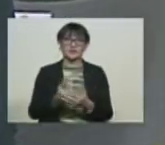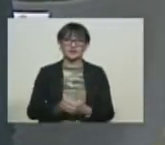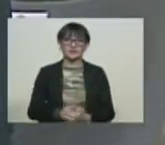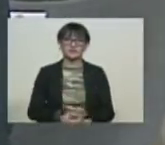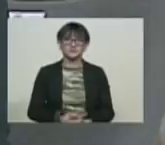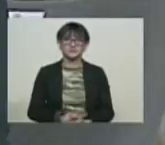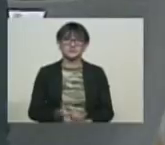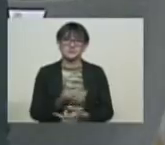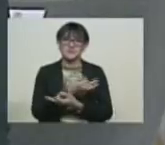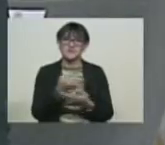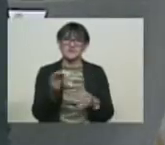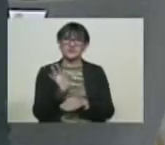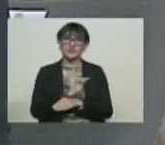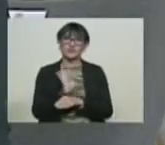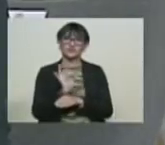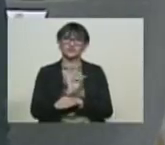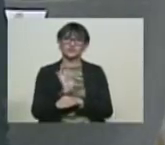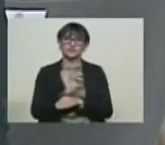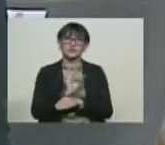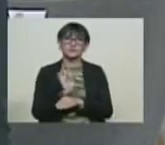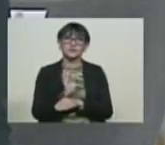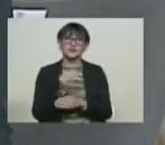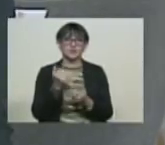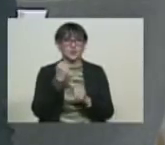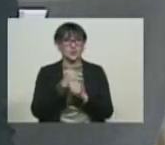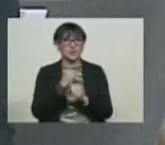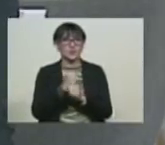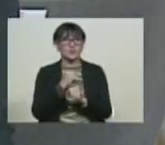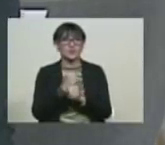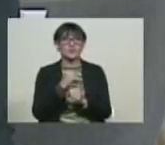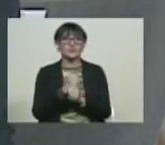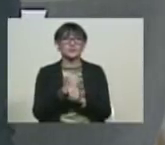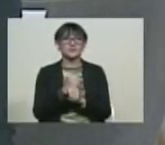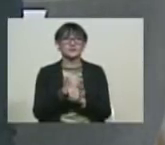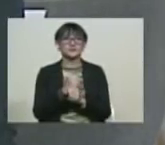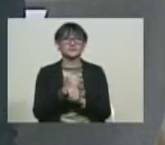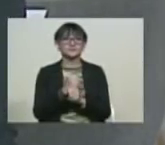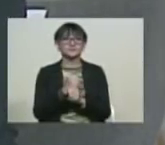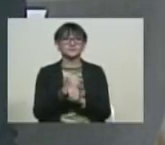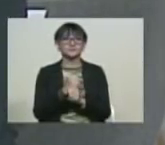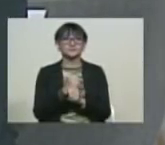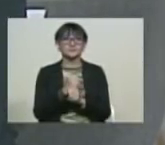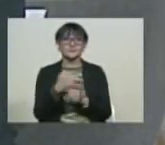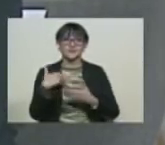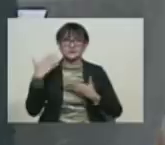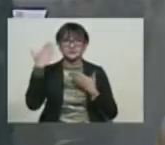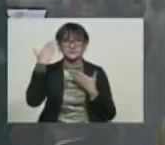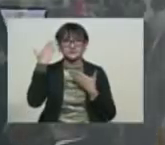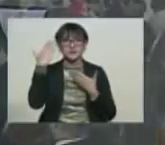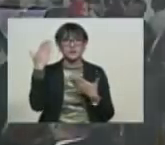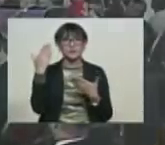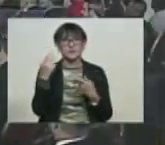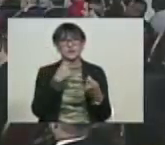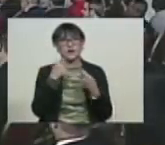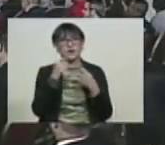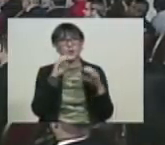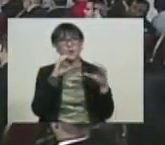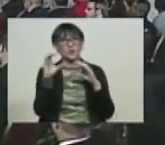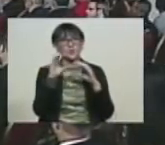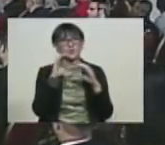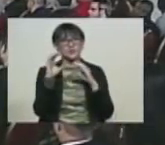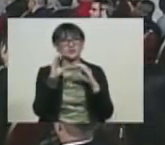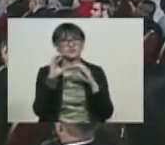el perfecto funcionamiento de esta obra. También quiero saludar a los medios de